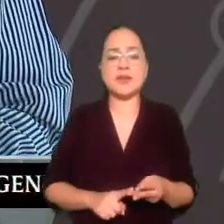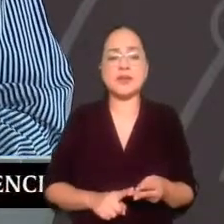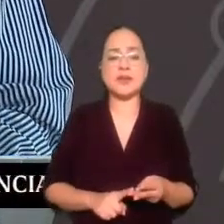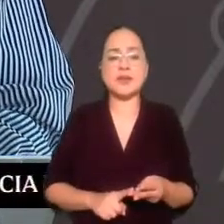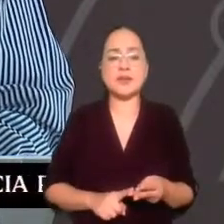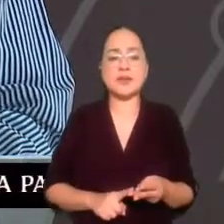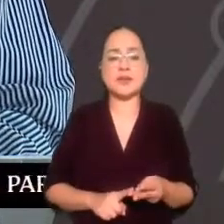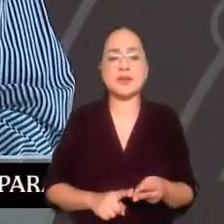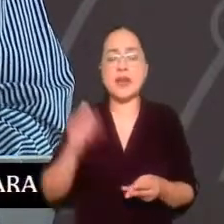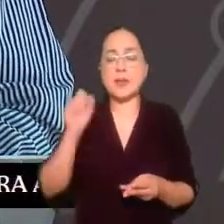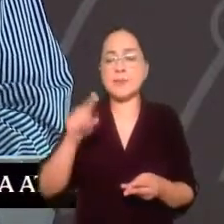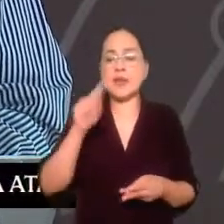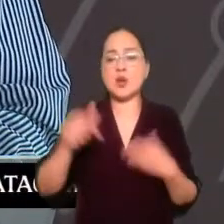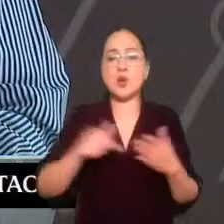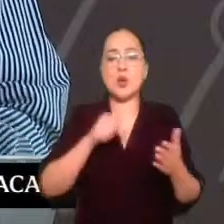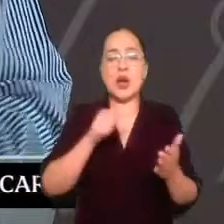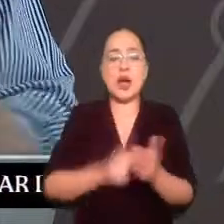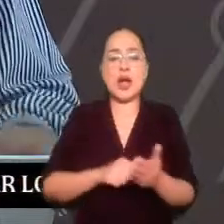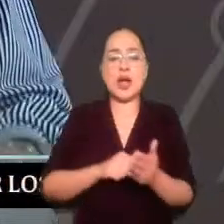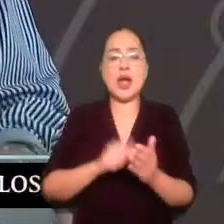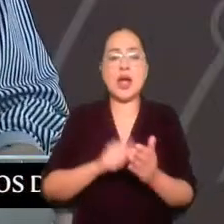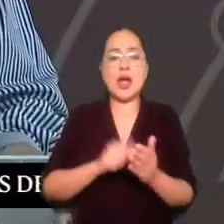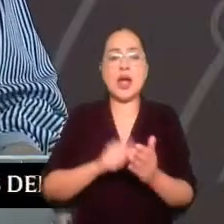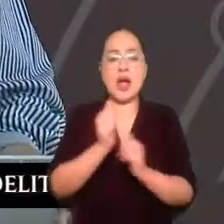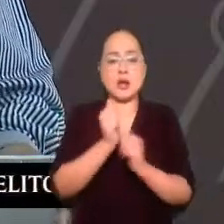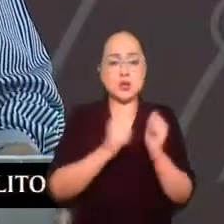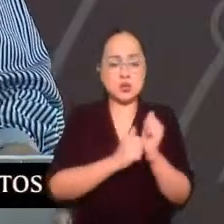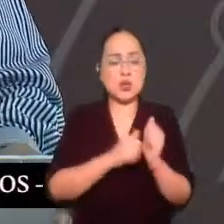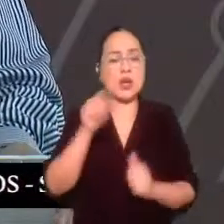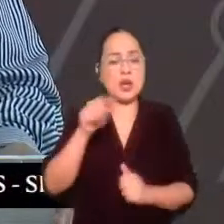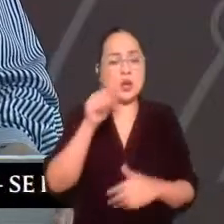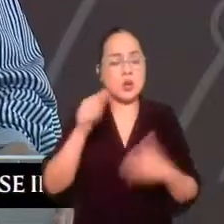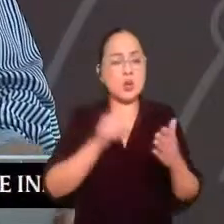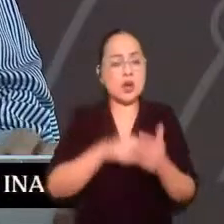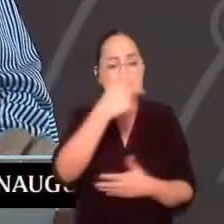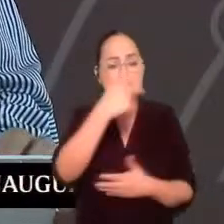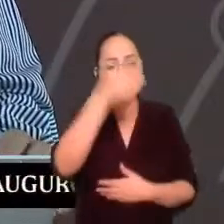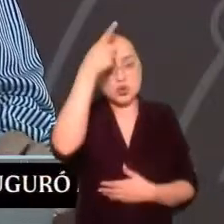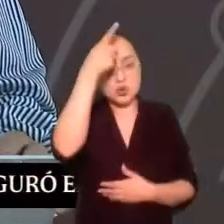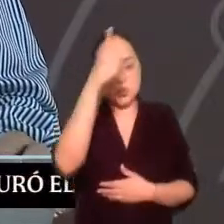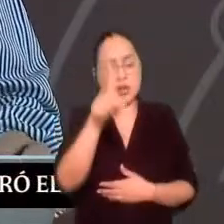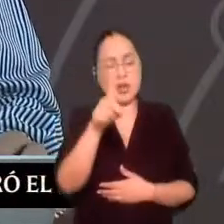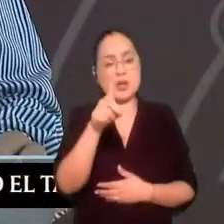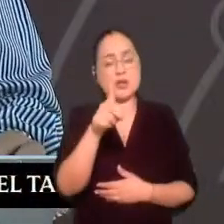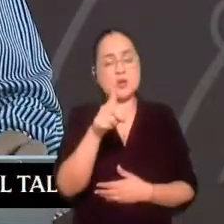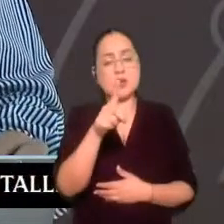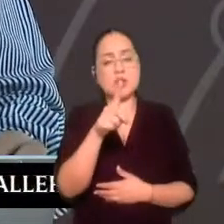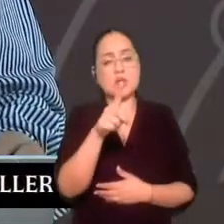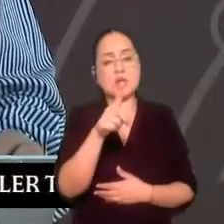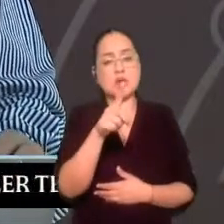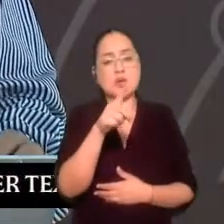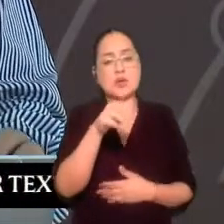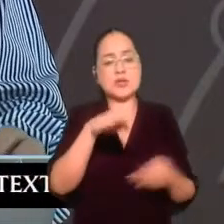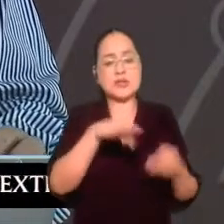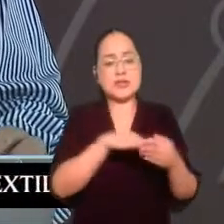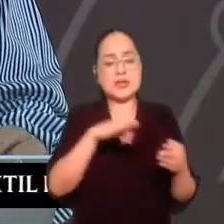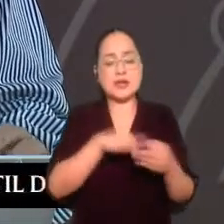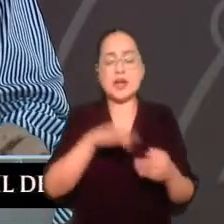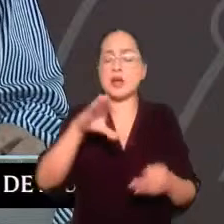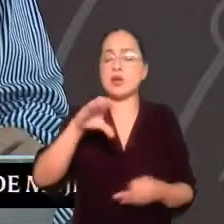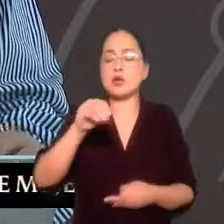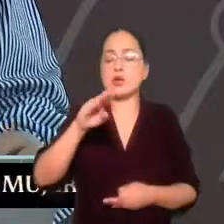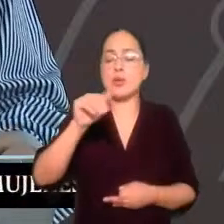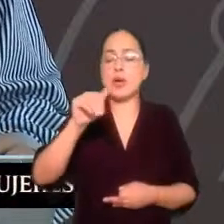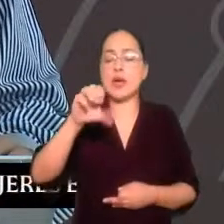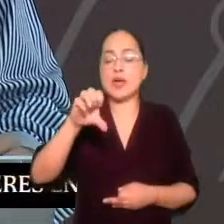en Angostura, estamos viendo un terreno del Estado, que está al lado del Cobáez, y ahí